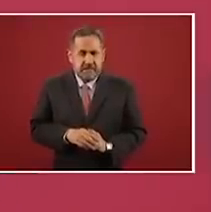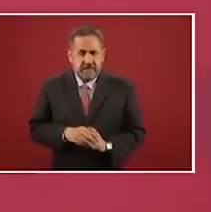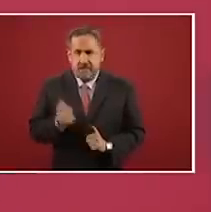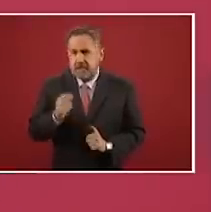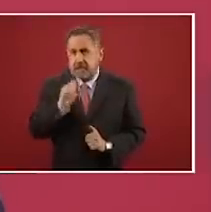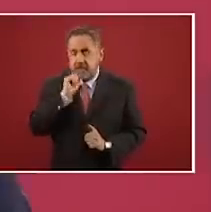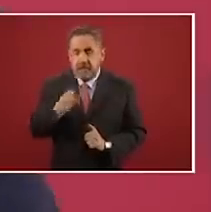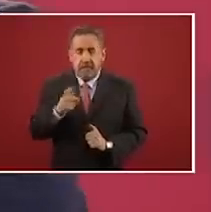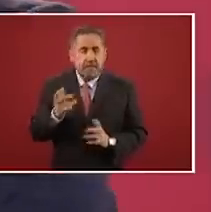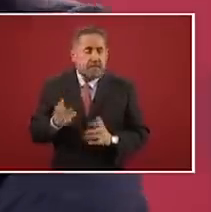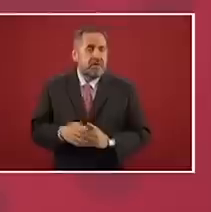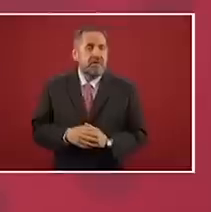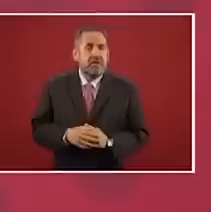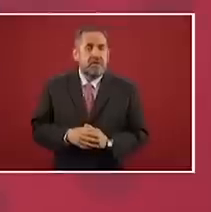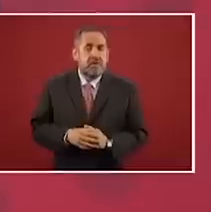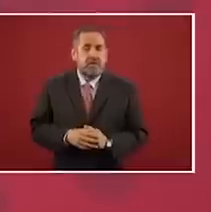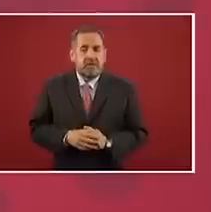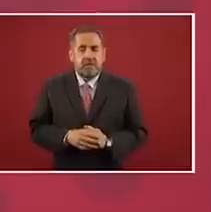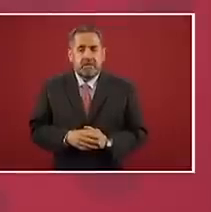buena